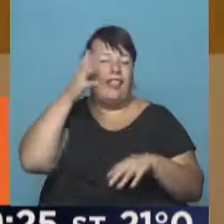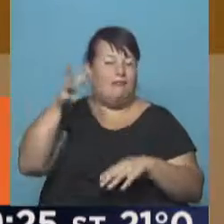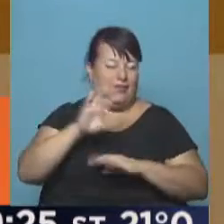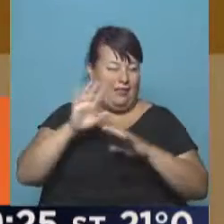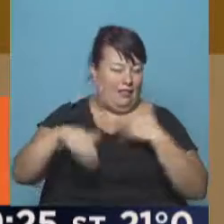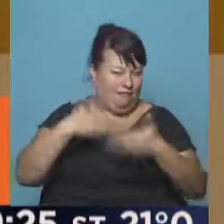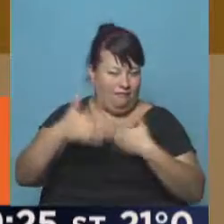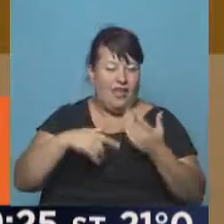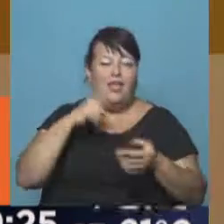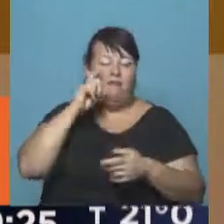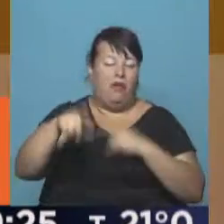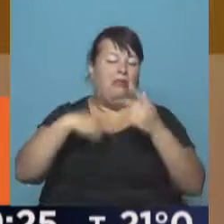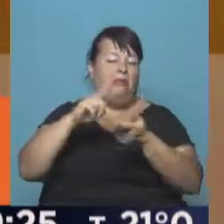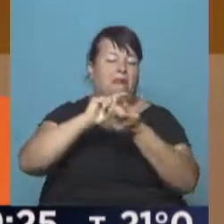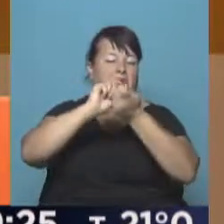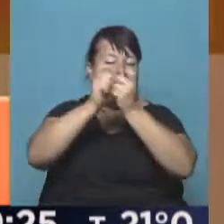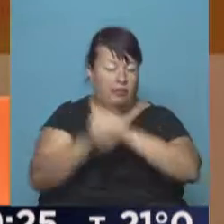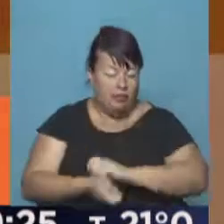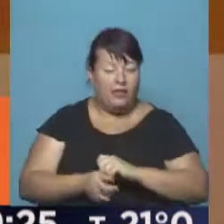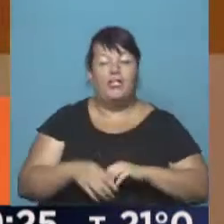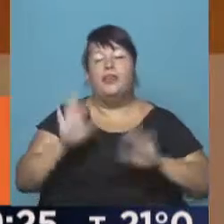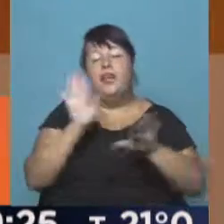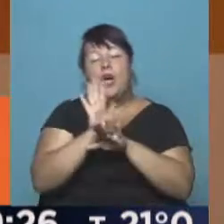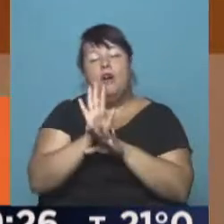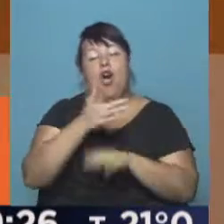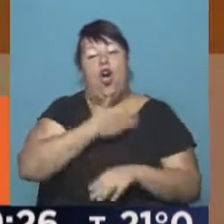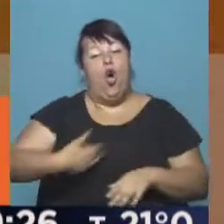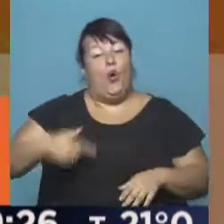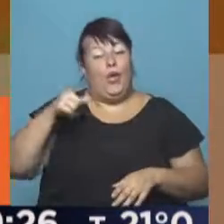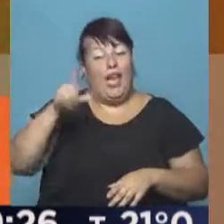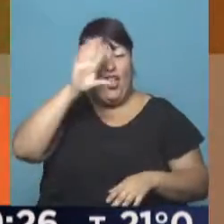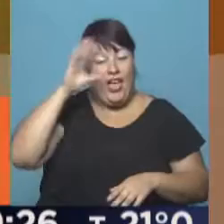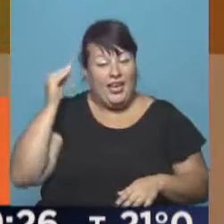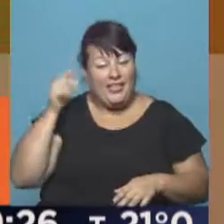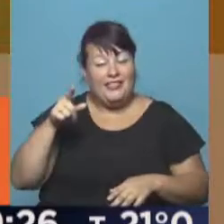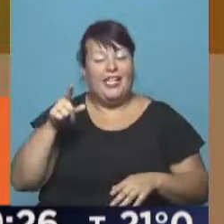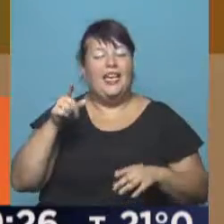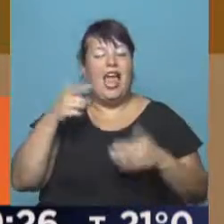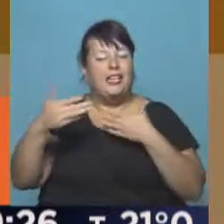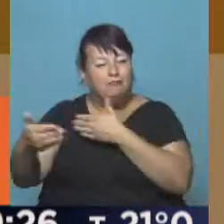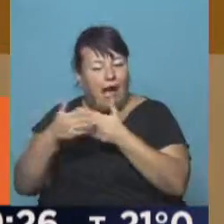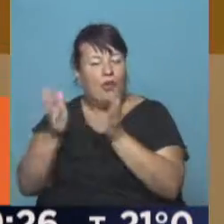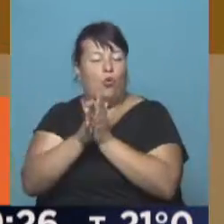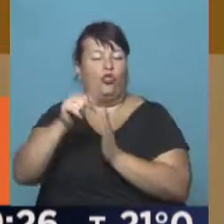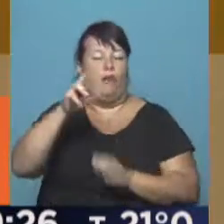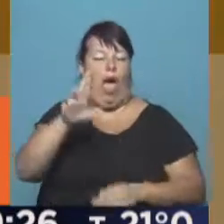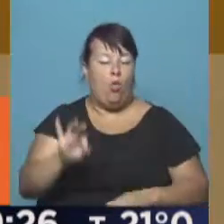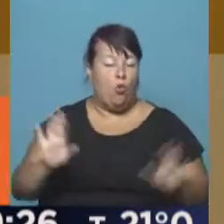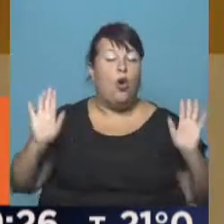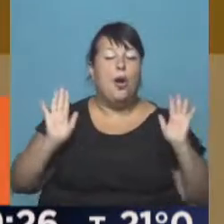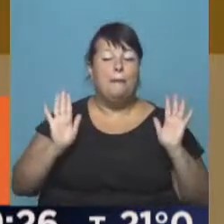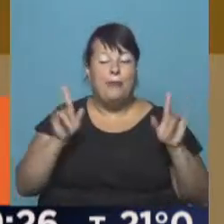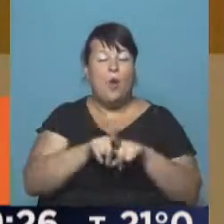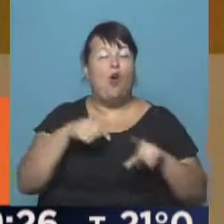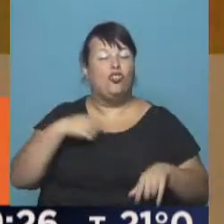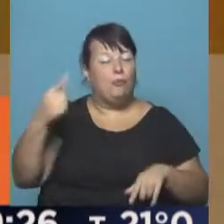Claro. Después esto se fue cambiando y, digamos, el gobierno de Cristina Fernández se arrimó más a Maduro. Pero, digamos